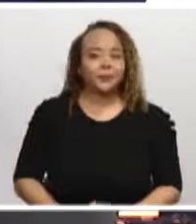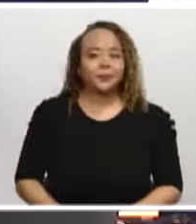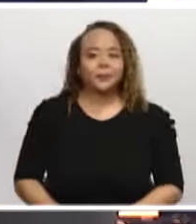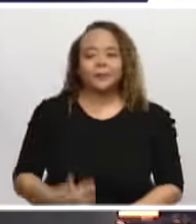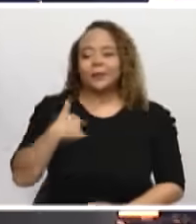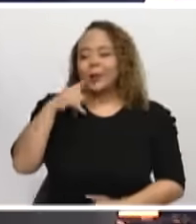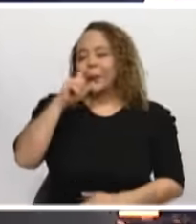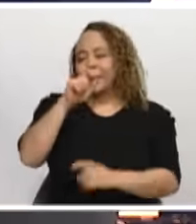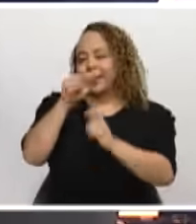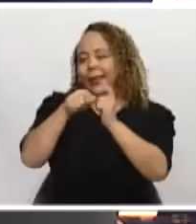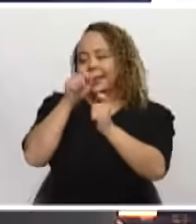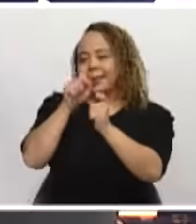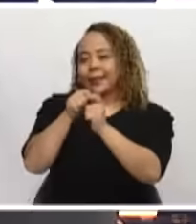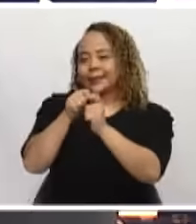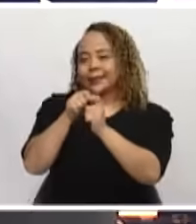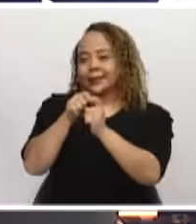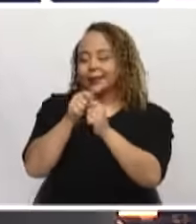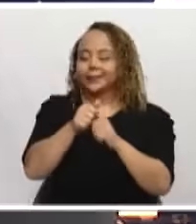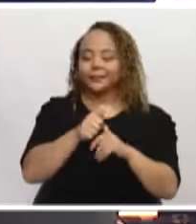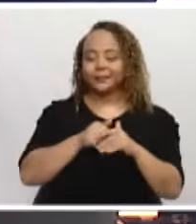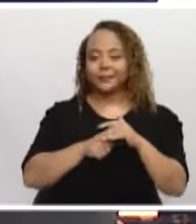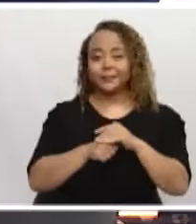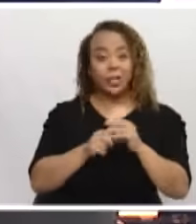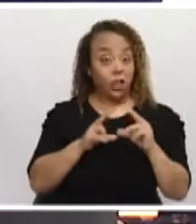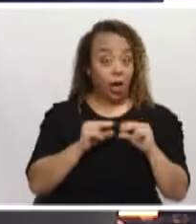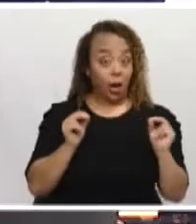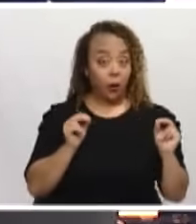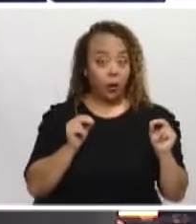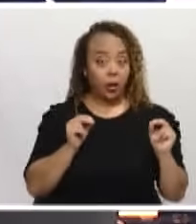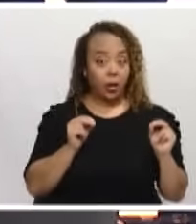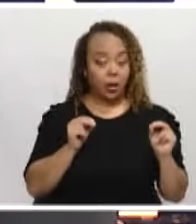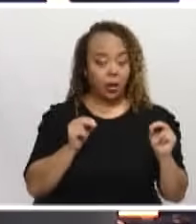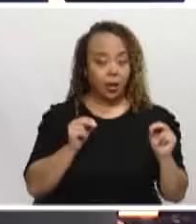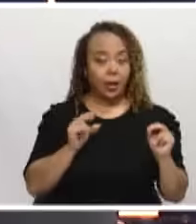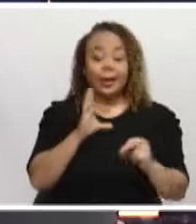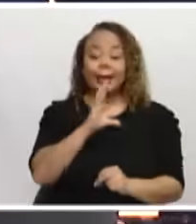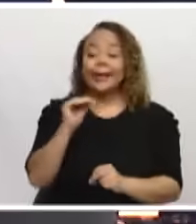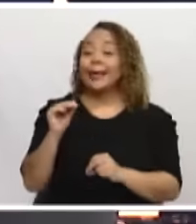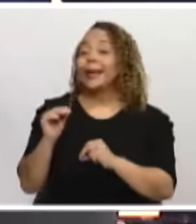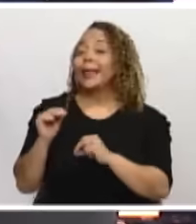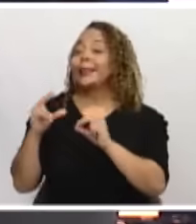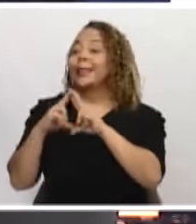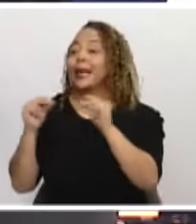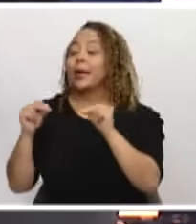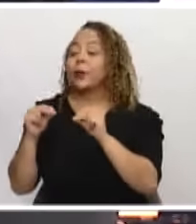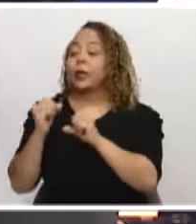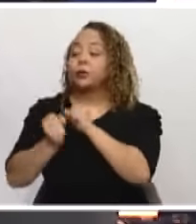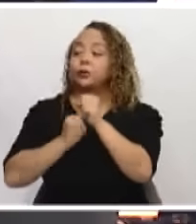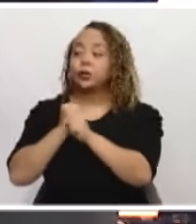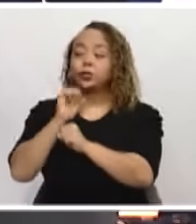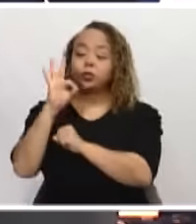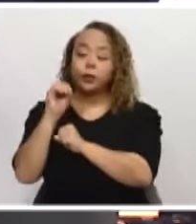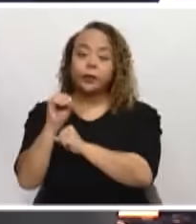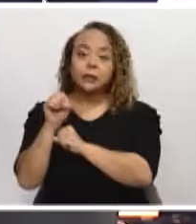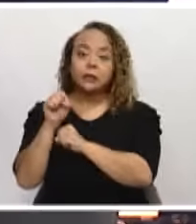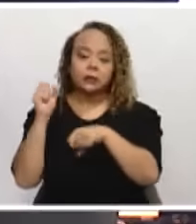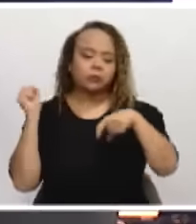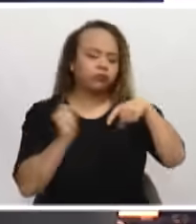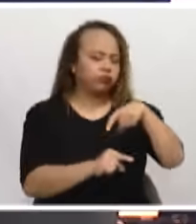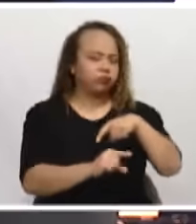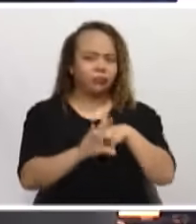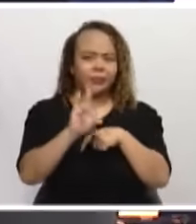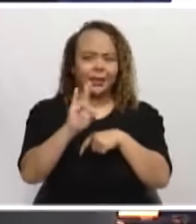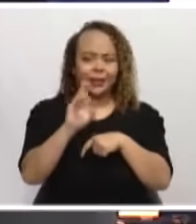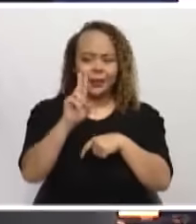detallito que lo meten ahí solapado Nicaragua y a Nicaragua en los 90 resulta que a Nicaragua le metíamos siete en la